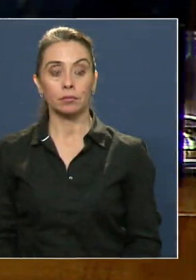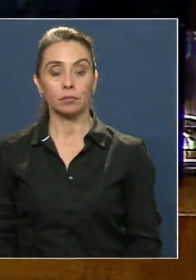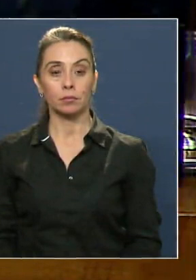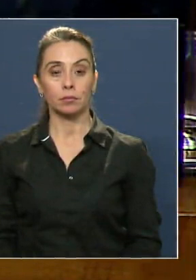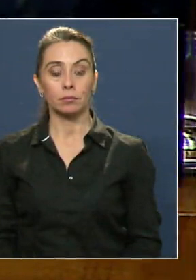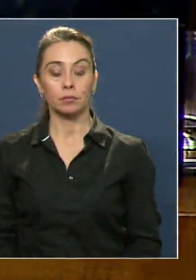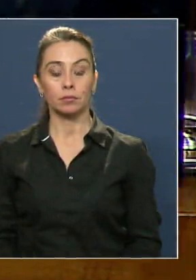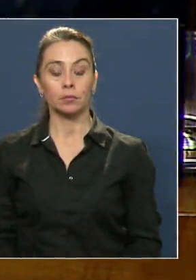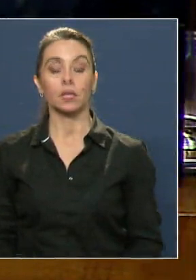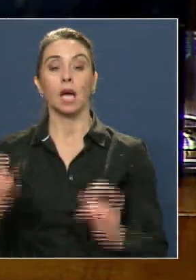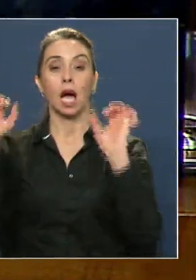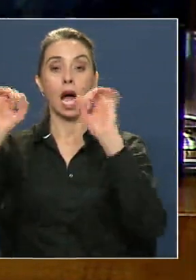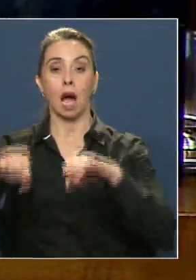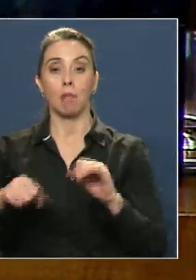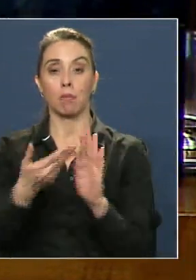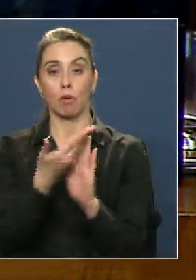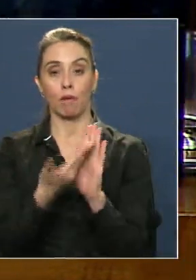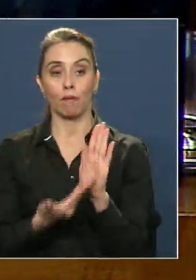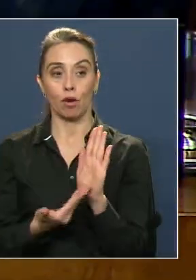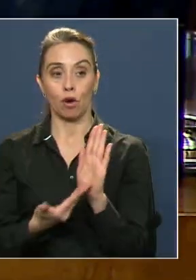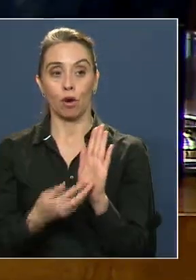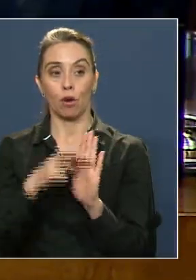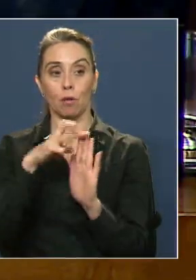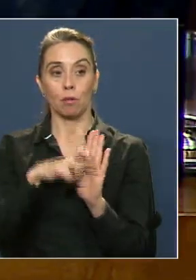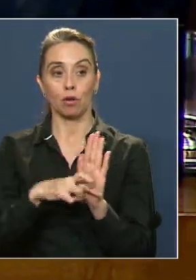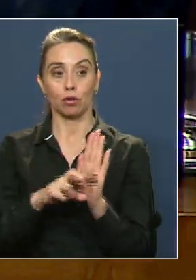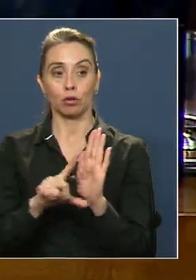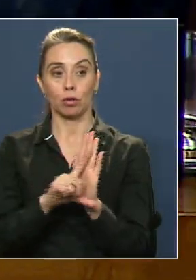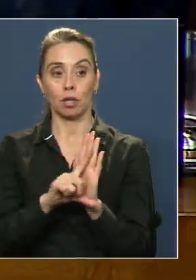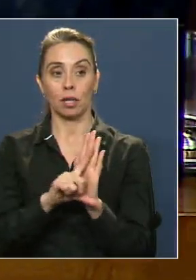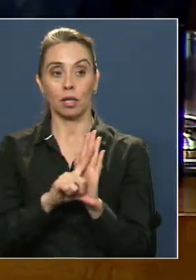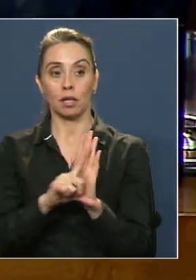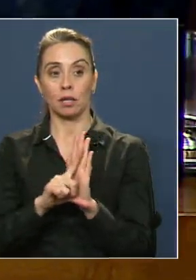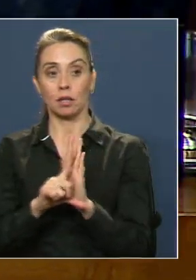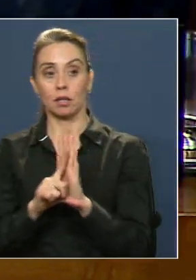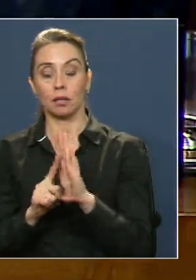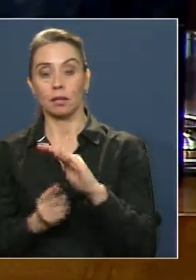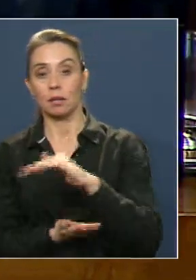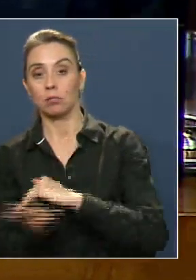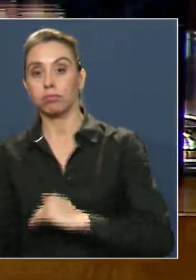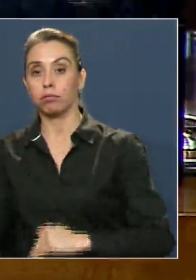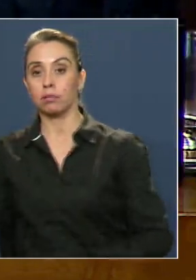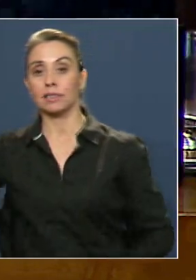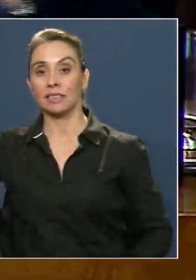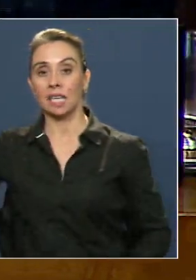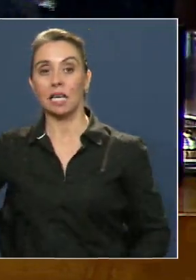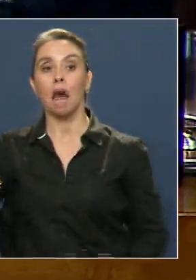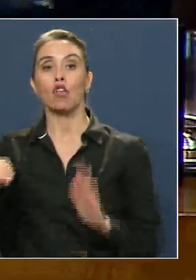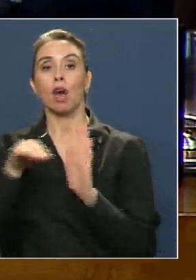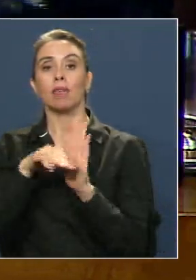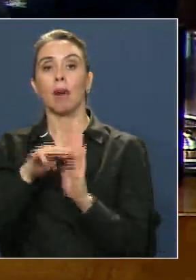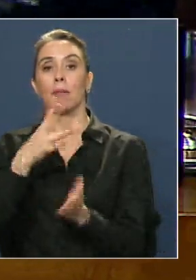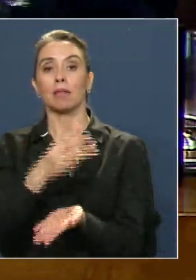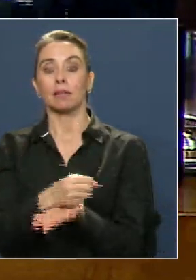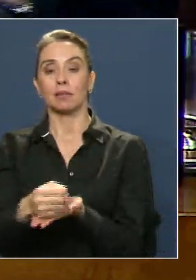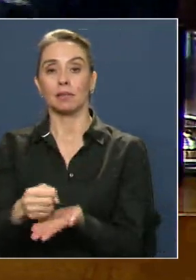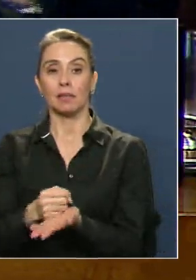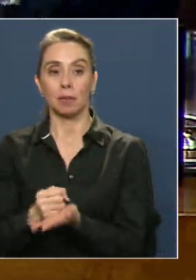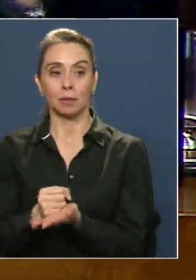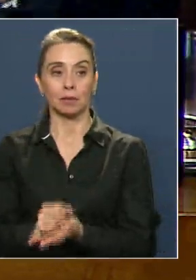Por haberse aprobado, el proyecto se despacha y va al Senado en tercer trámite.